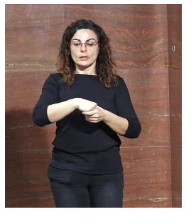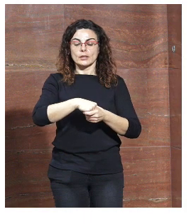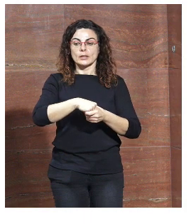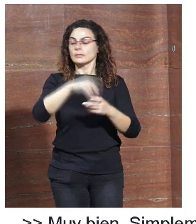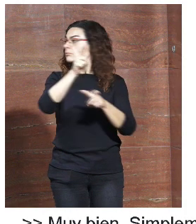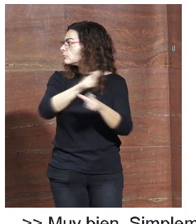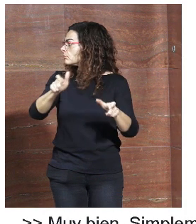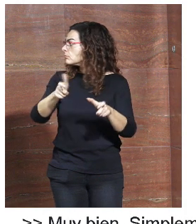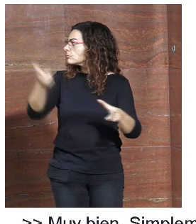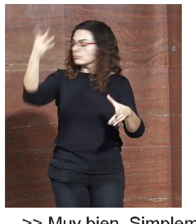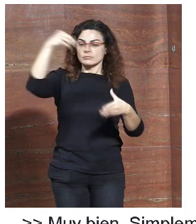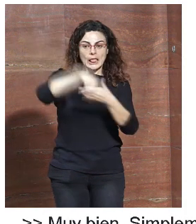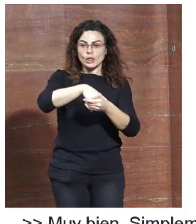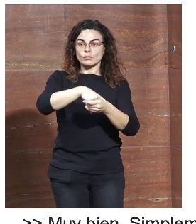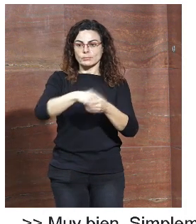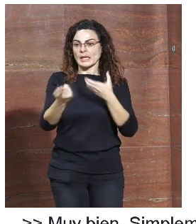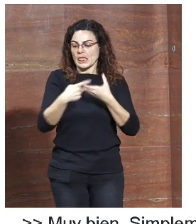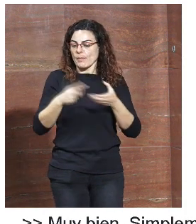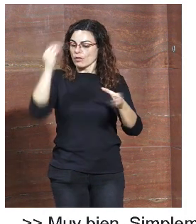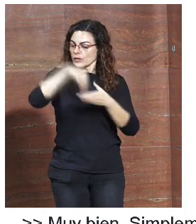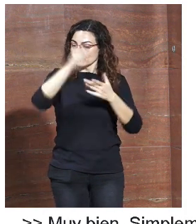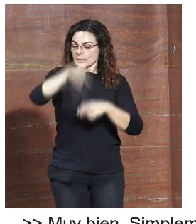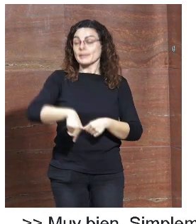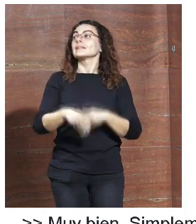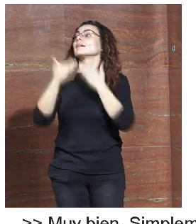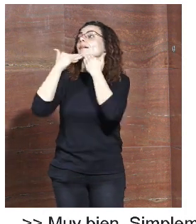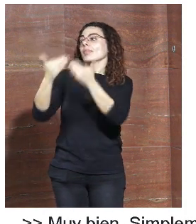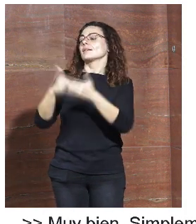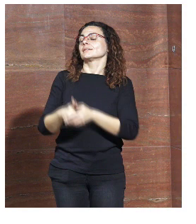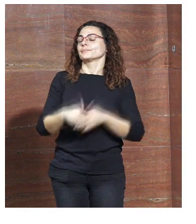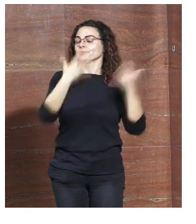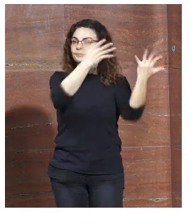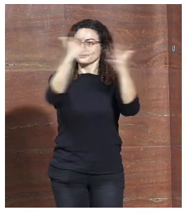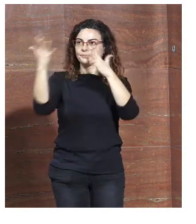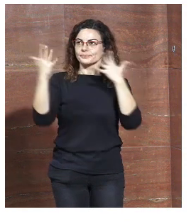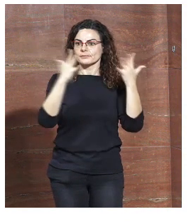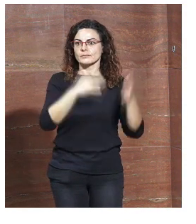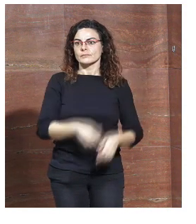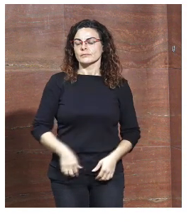participación. Eso sería. Pues muchísimas gracias.